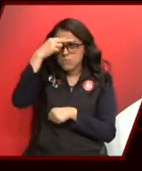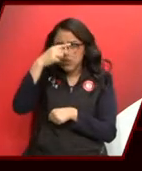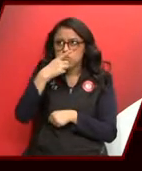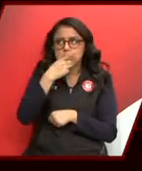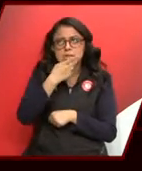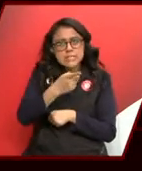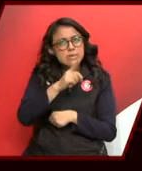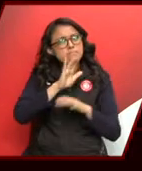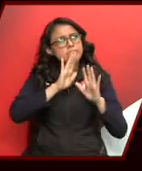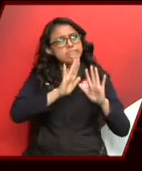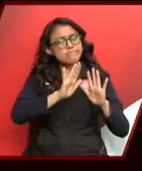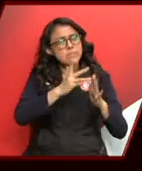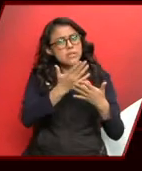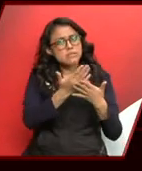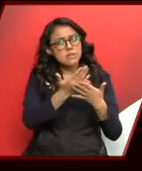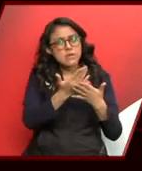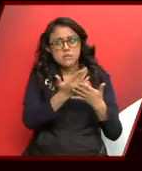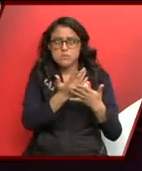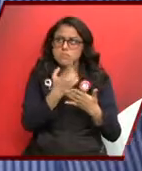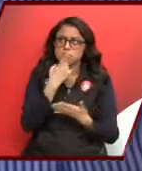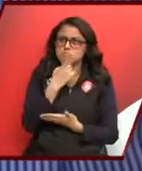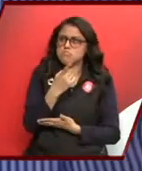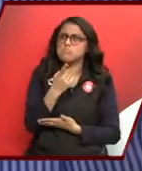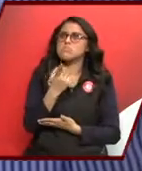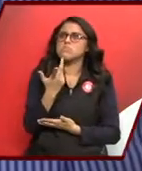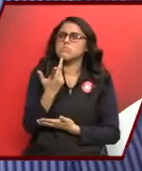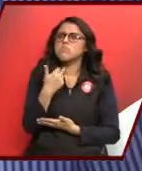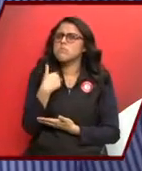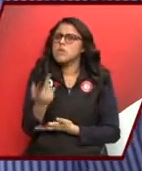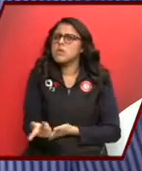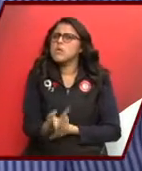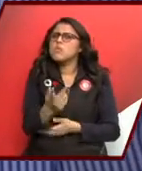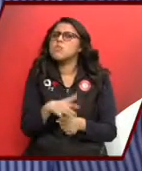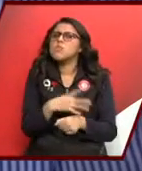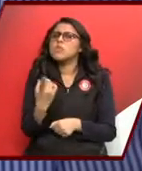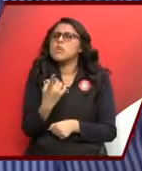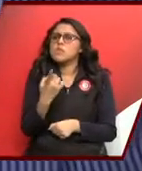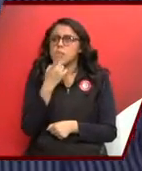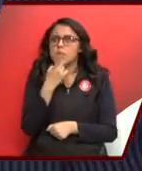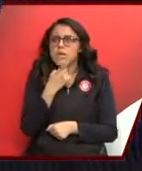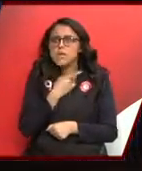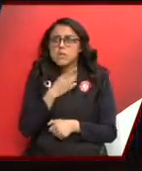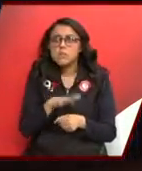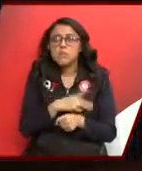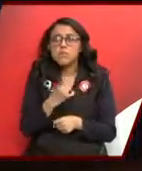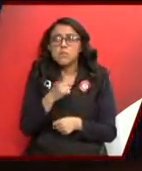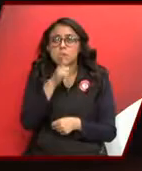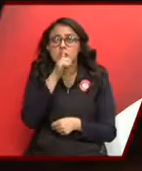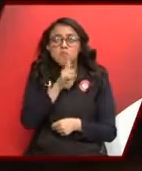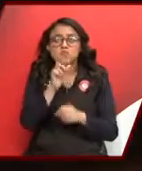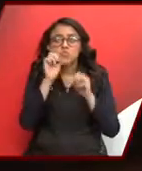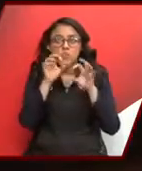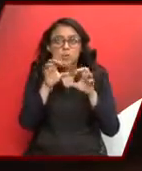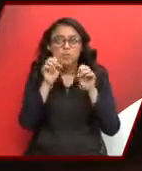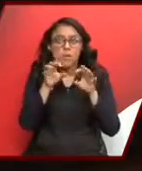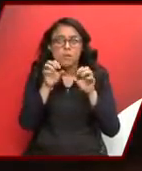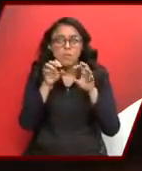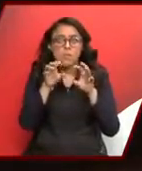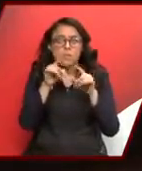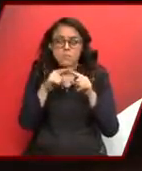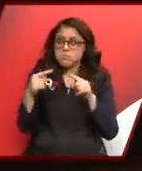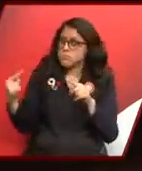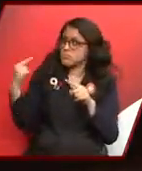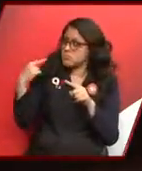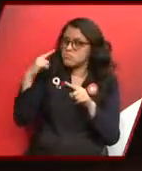hace la indicación de que me detuviera y le pregunto el motivo y me comenta que por traer luces intermitentes atrás,